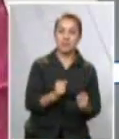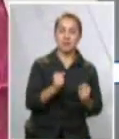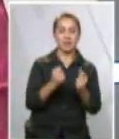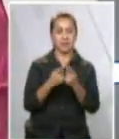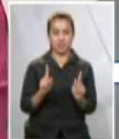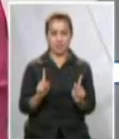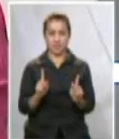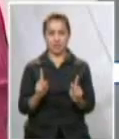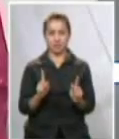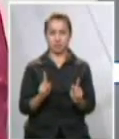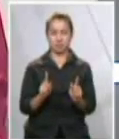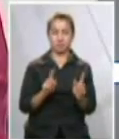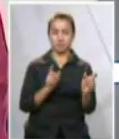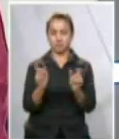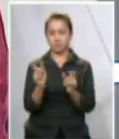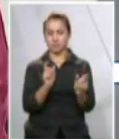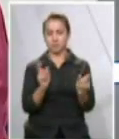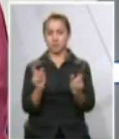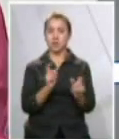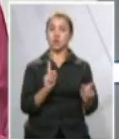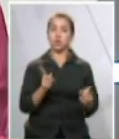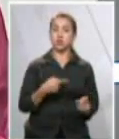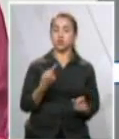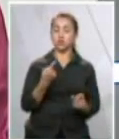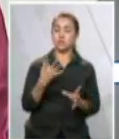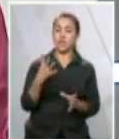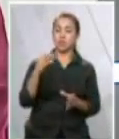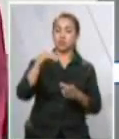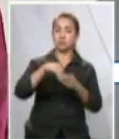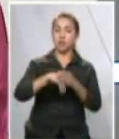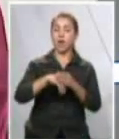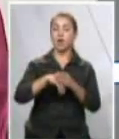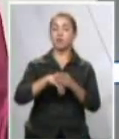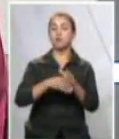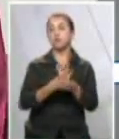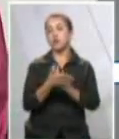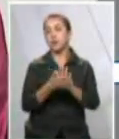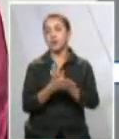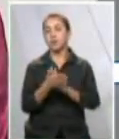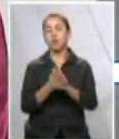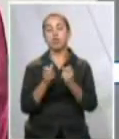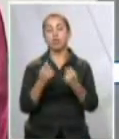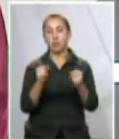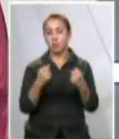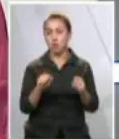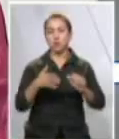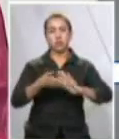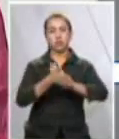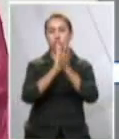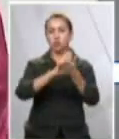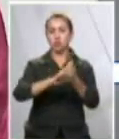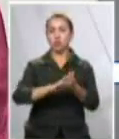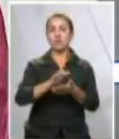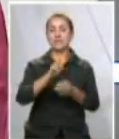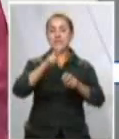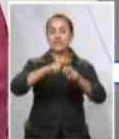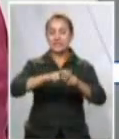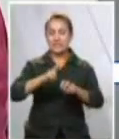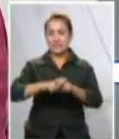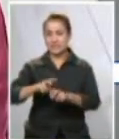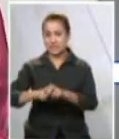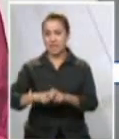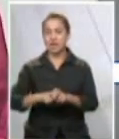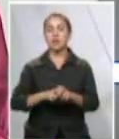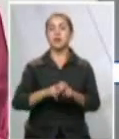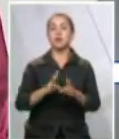capacidades distintas. Entonces, cuando nosotros se ha incorporado, por ejemplo, al deporte, todo lo que son las sillas